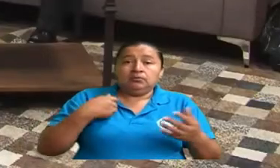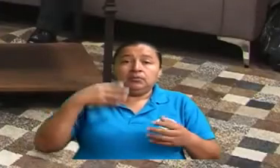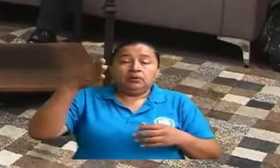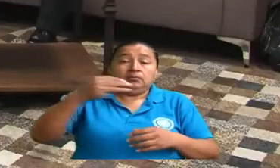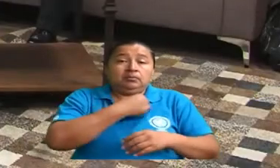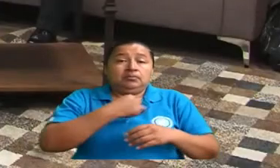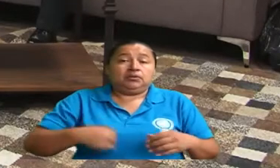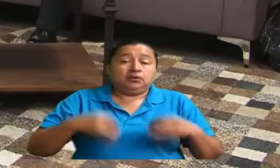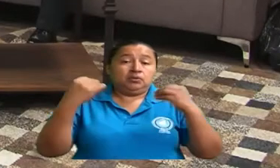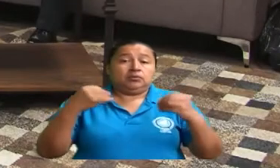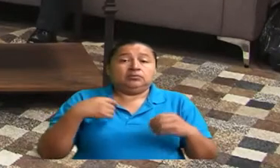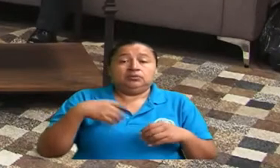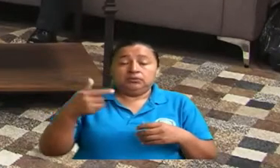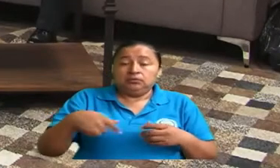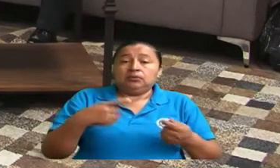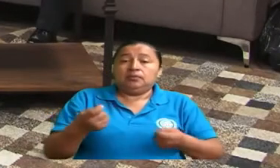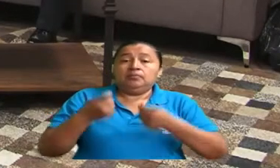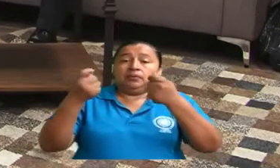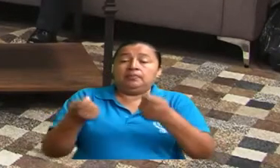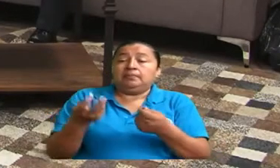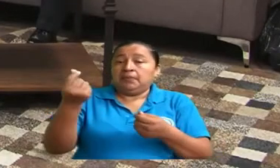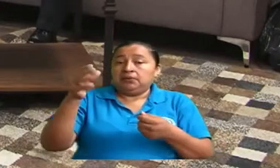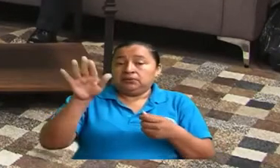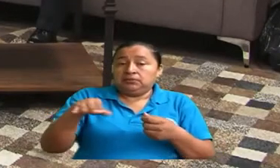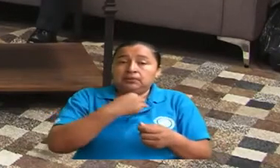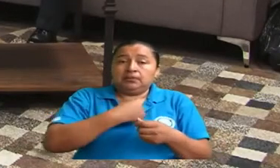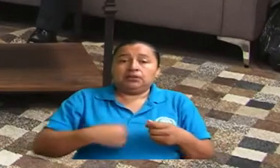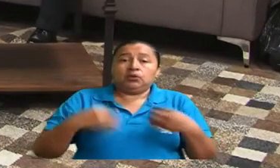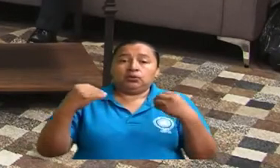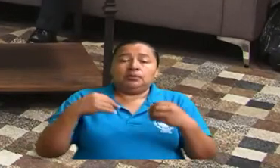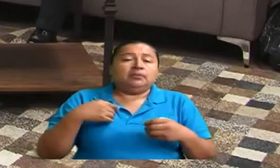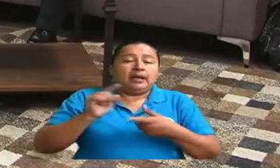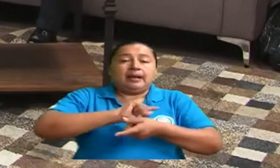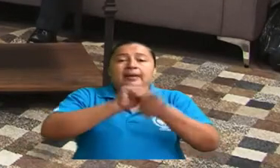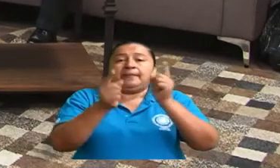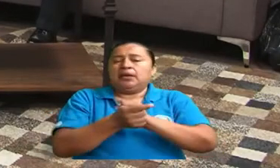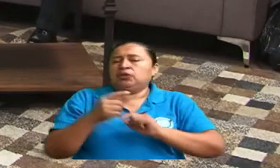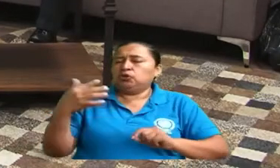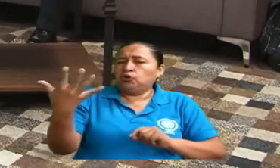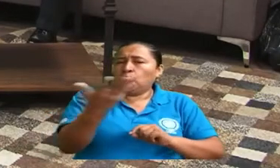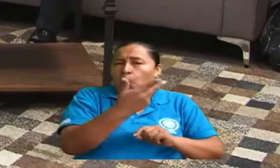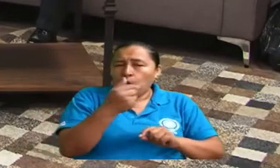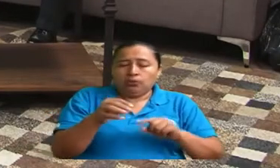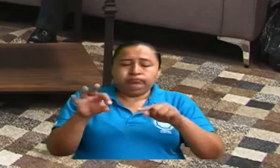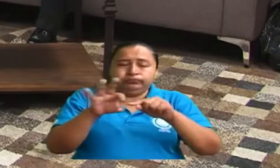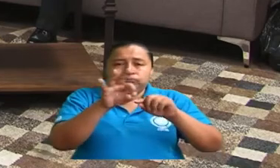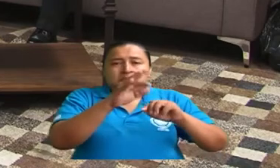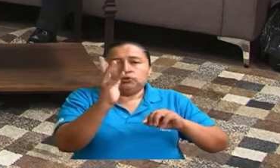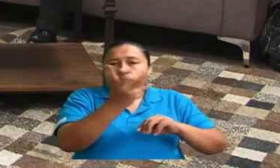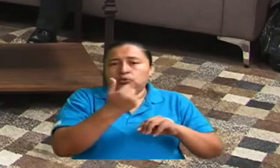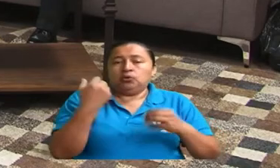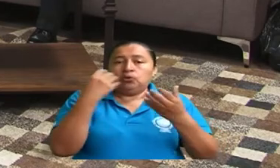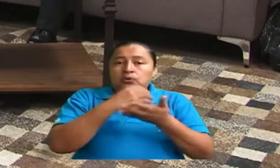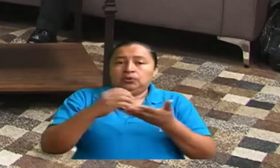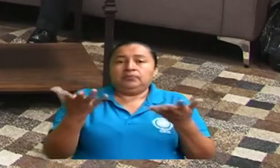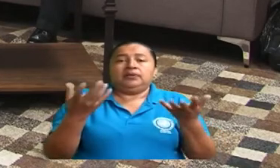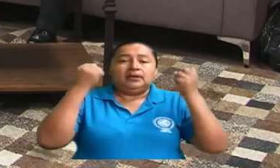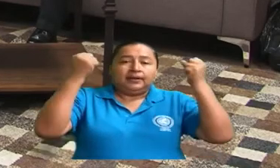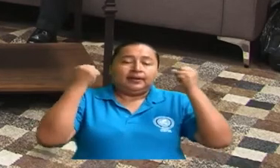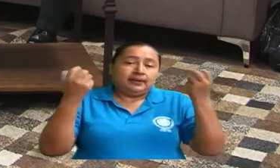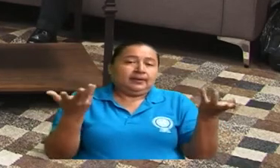Minet. Ya, okay. Le vamos a dar un precio especial al Minet para ir a cambiar toditito los tapones de todos los colegios. Y ese es el ganar-ganar, pues,